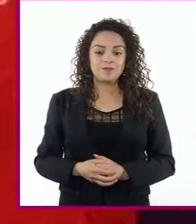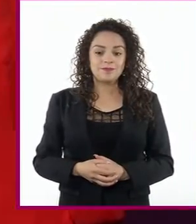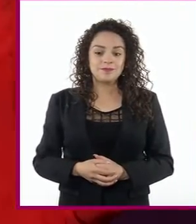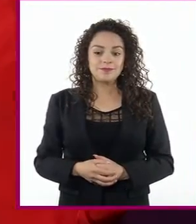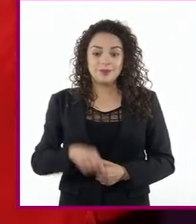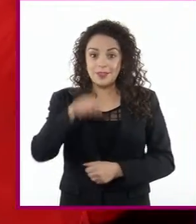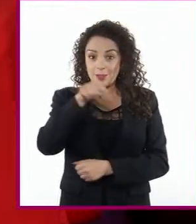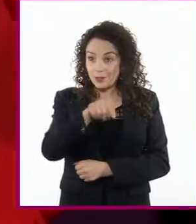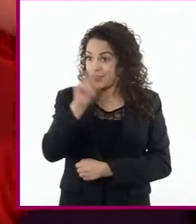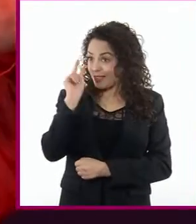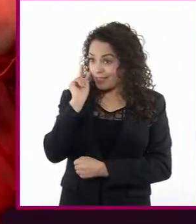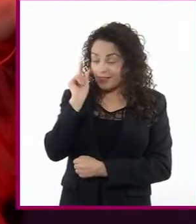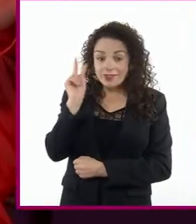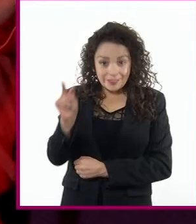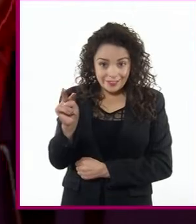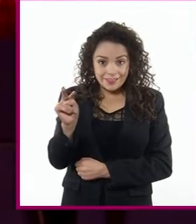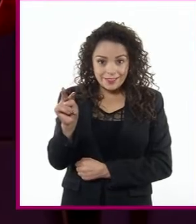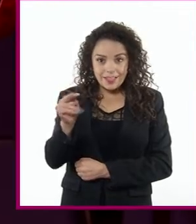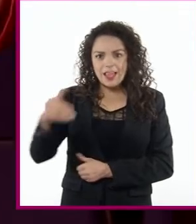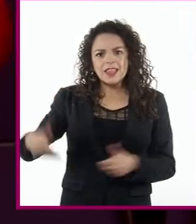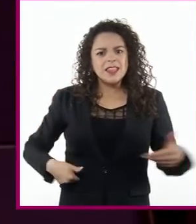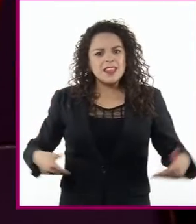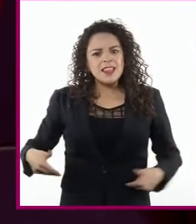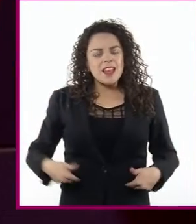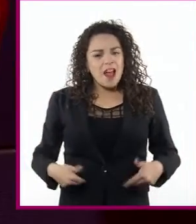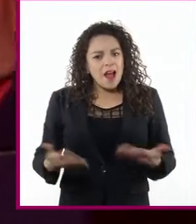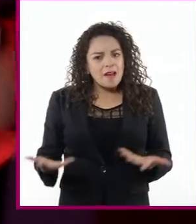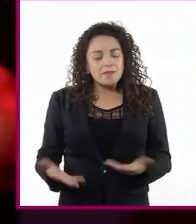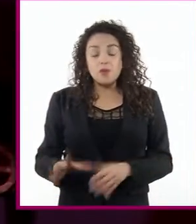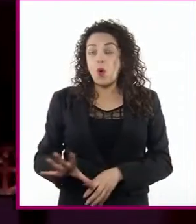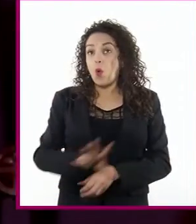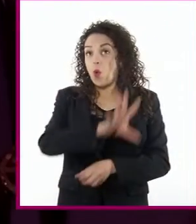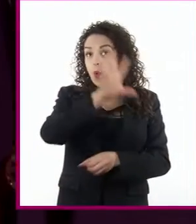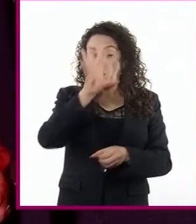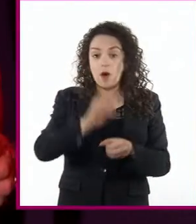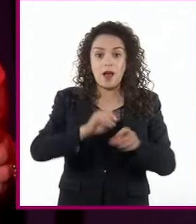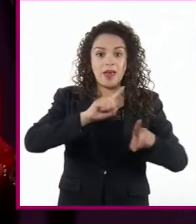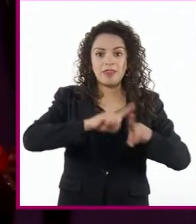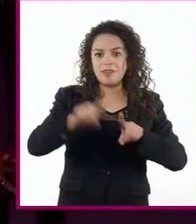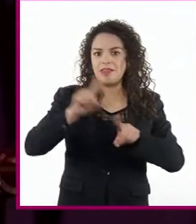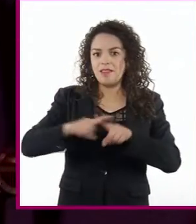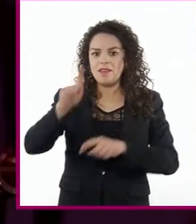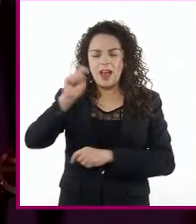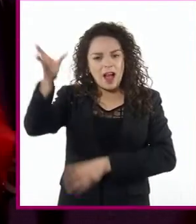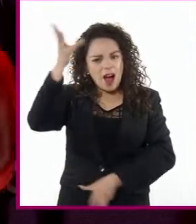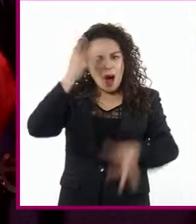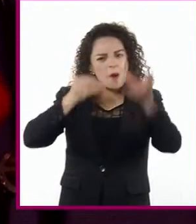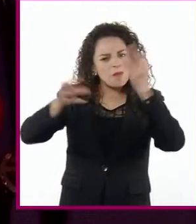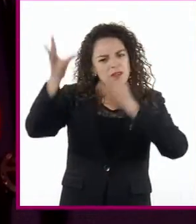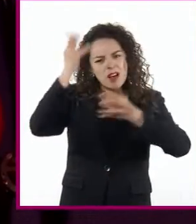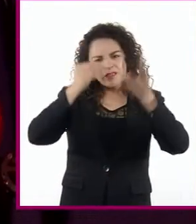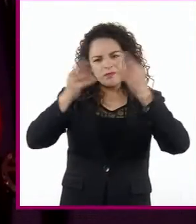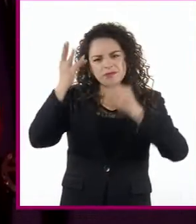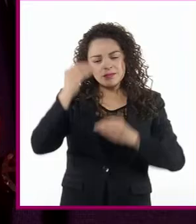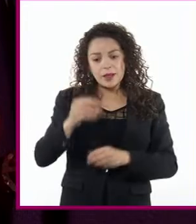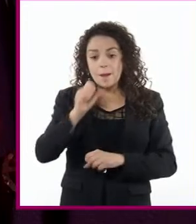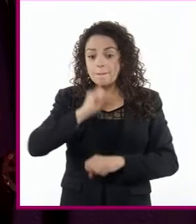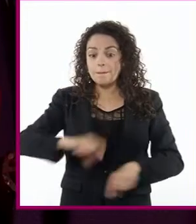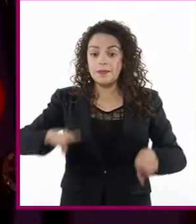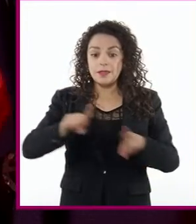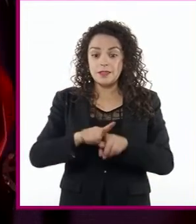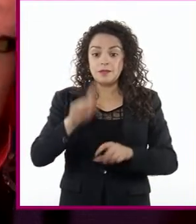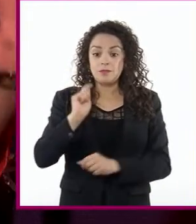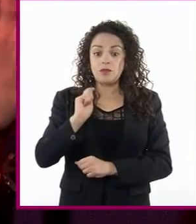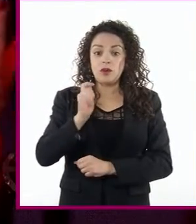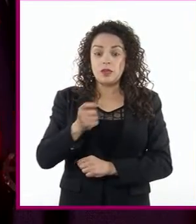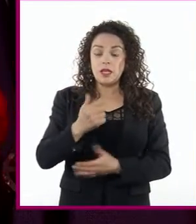Como pudieron observar, el teatro ofrece un universo de posibilidades de aprendizaje, a la vez que contribuye